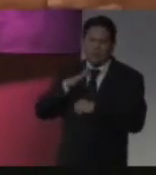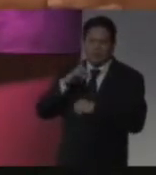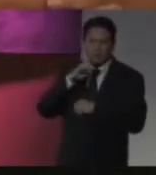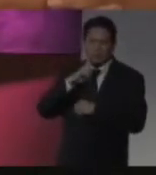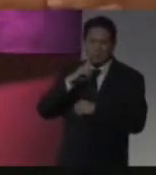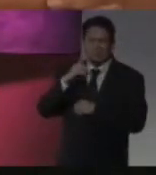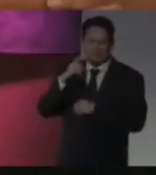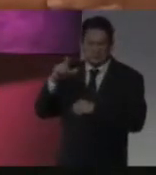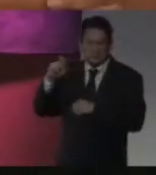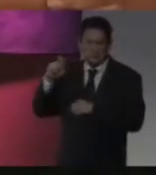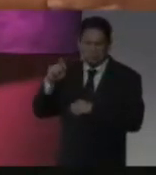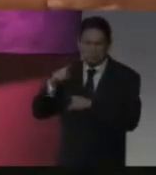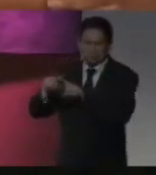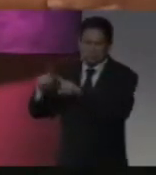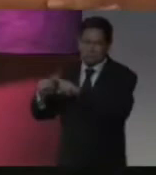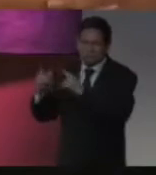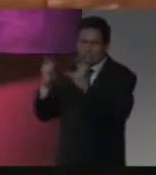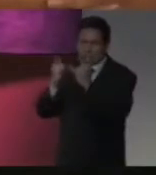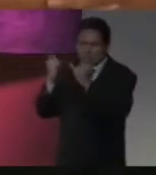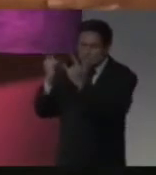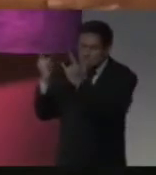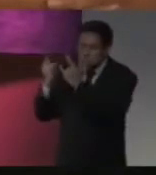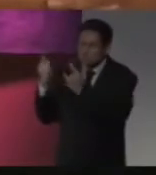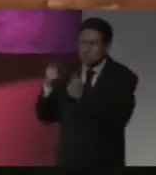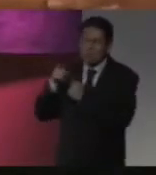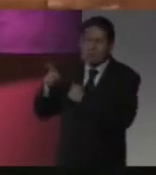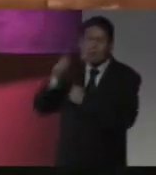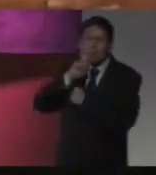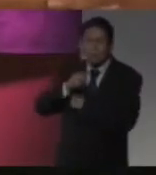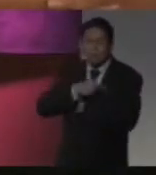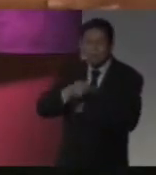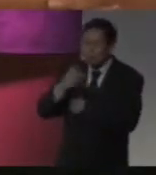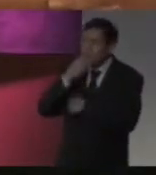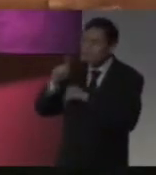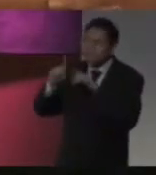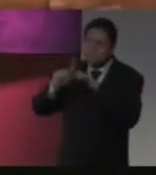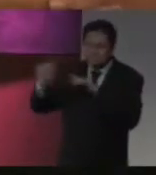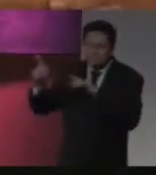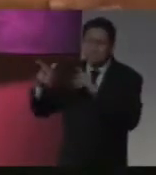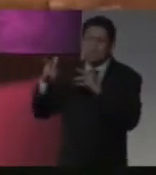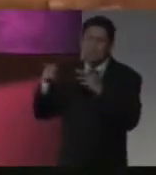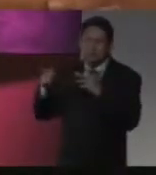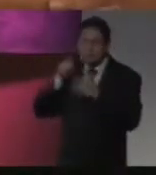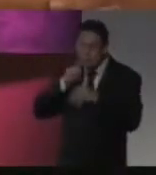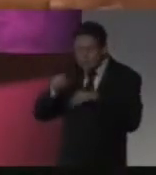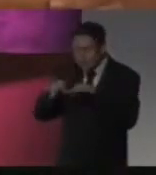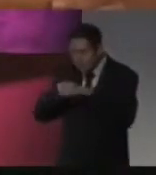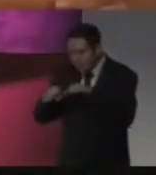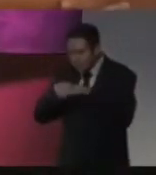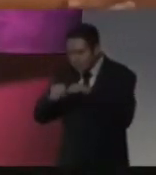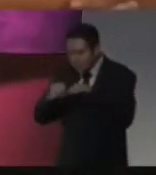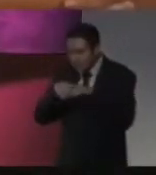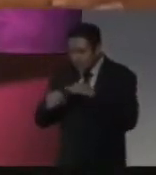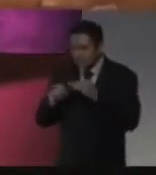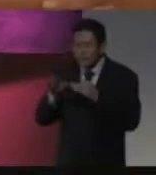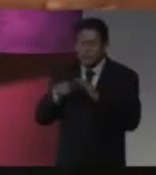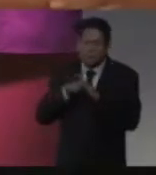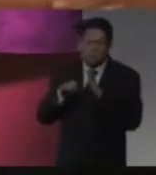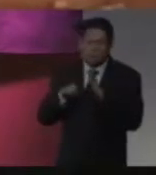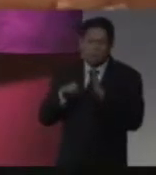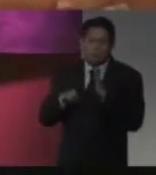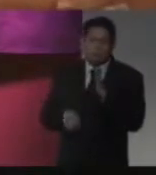¿sí?, en donde las mujeres en esas condiciones, trabajando sobre todo en una